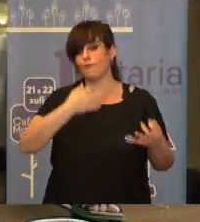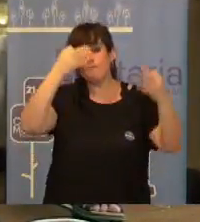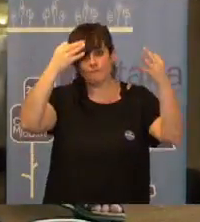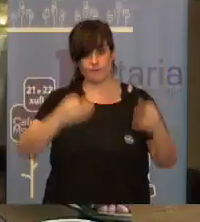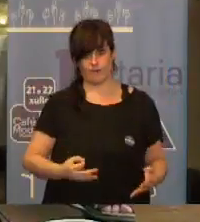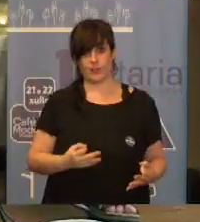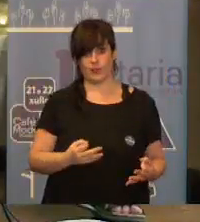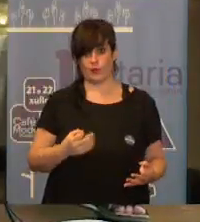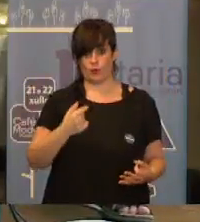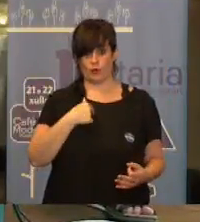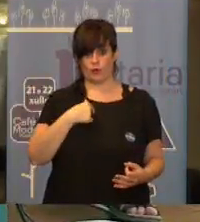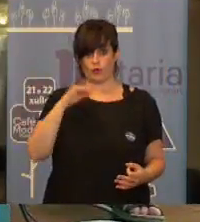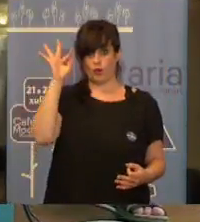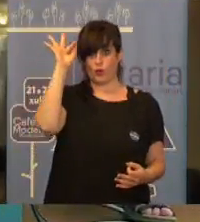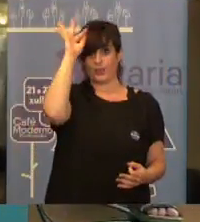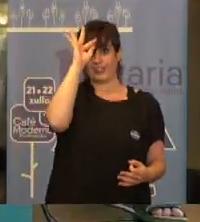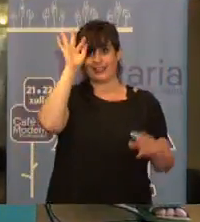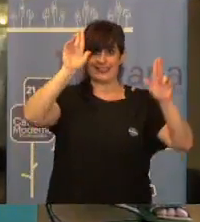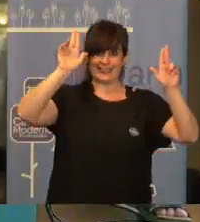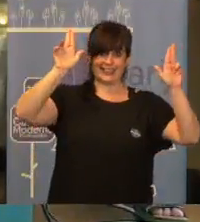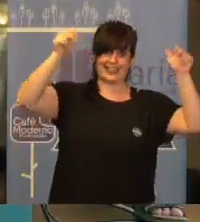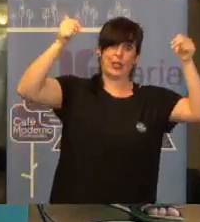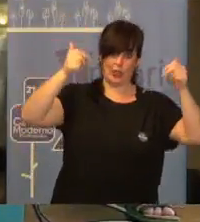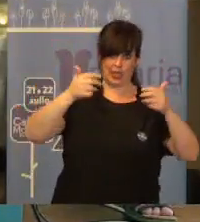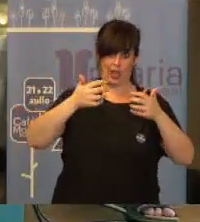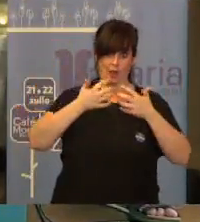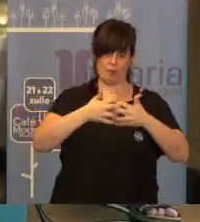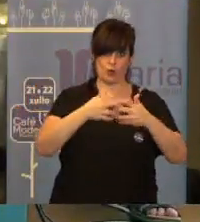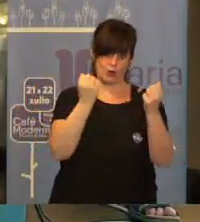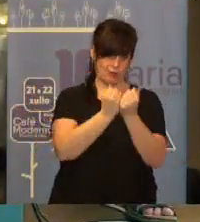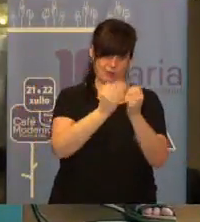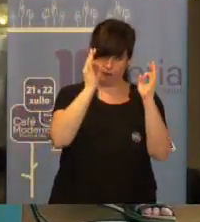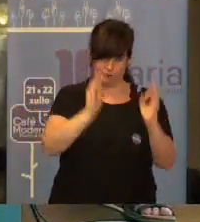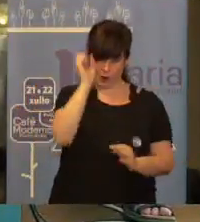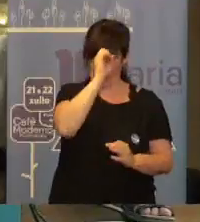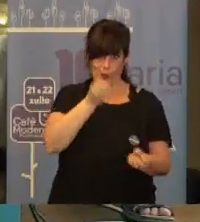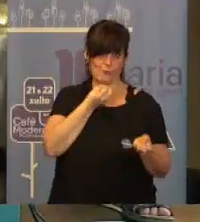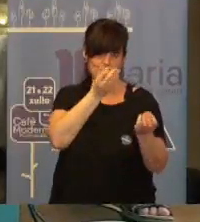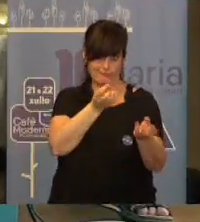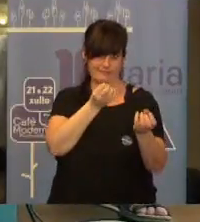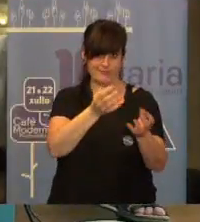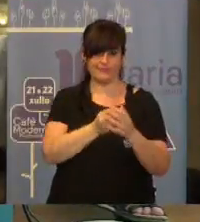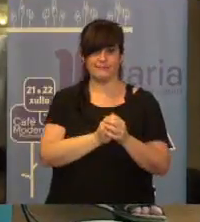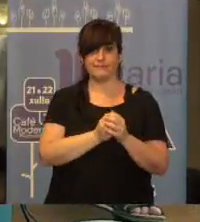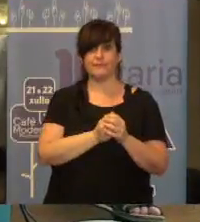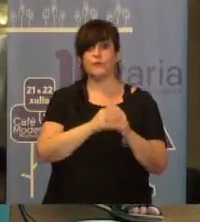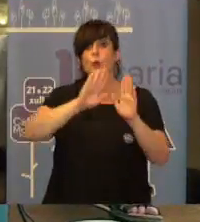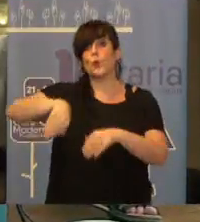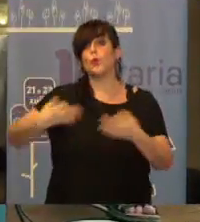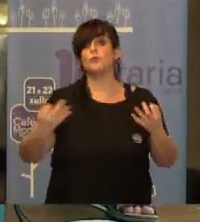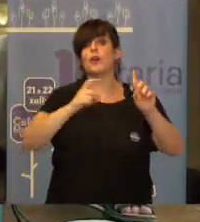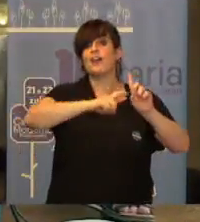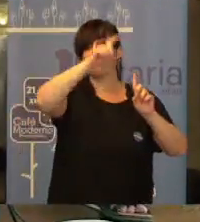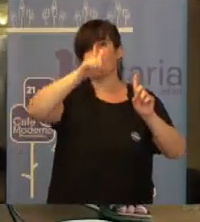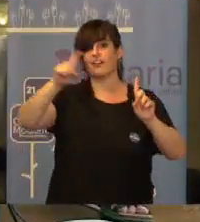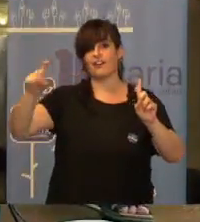que penso eu da teoría entre aspas dos motores auxiliares, rematando cunha especie de gráfico no que